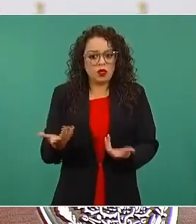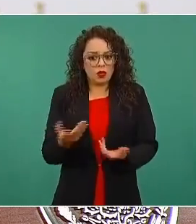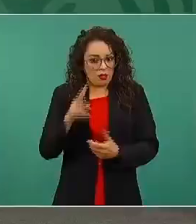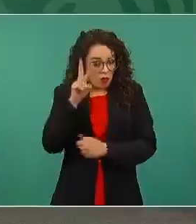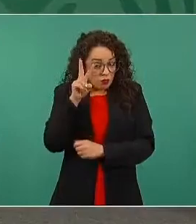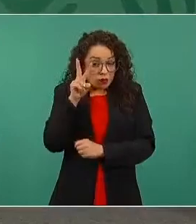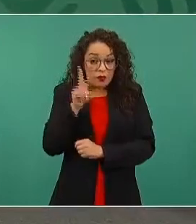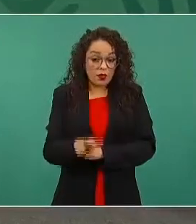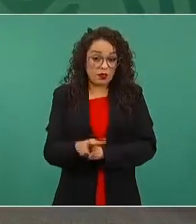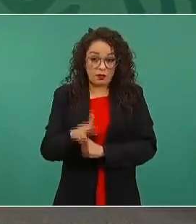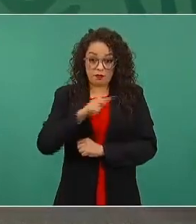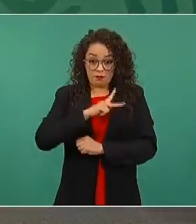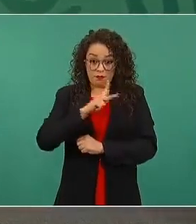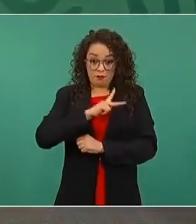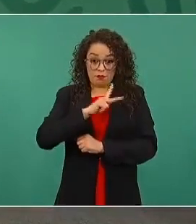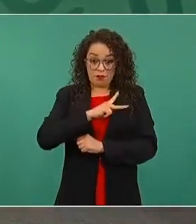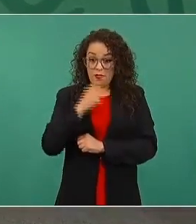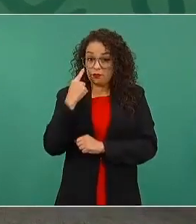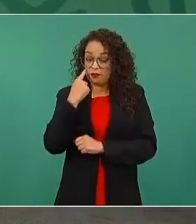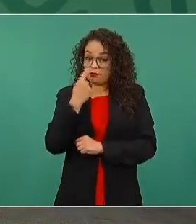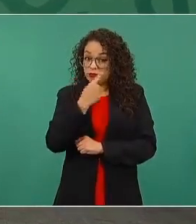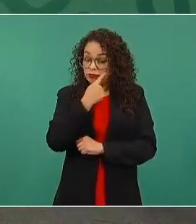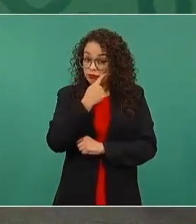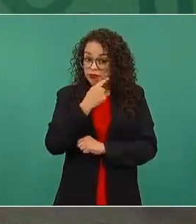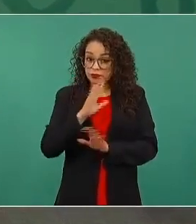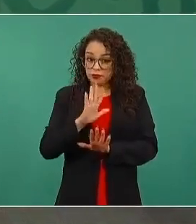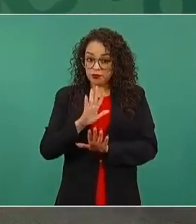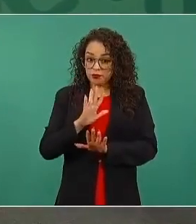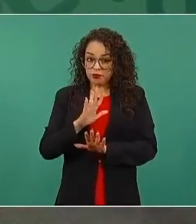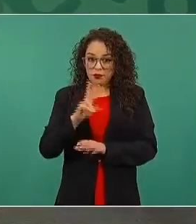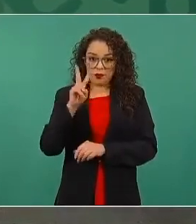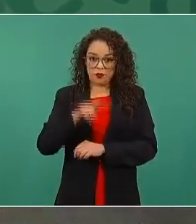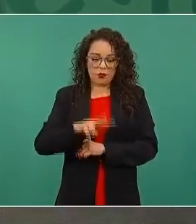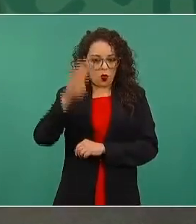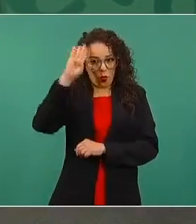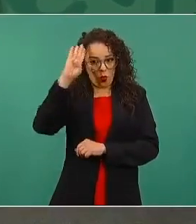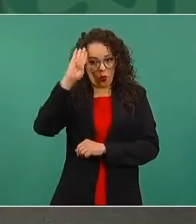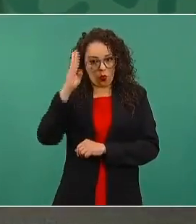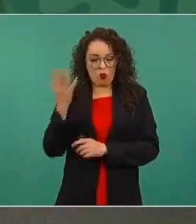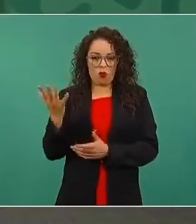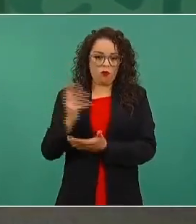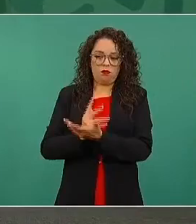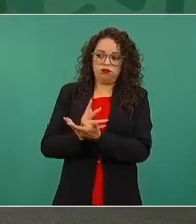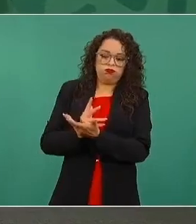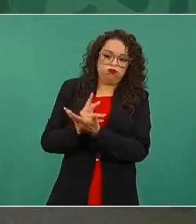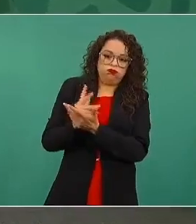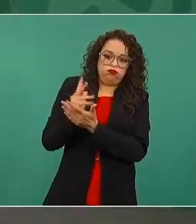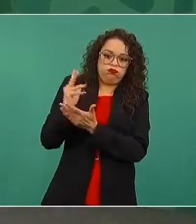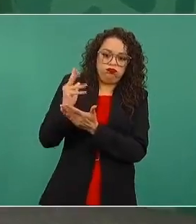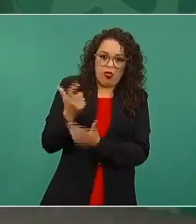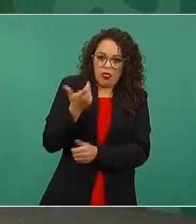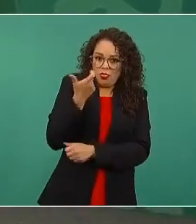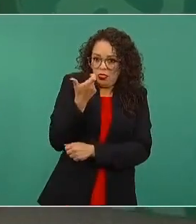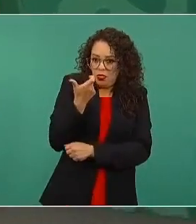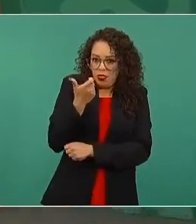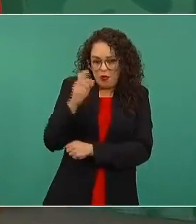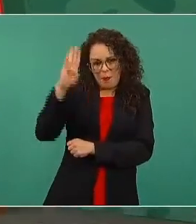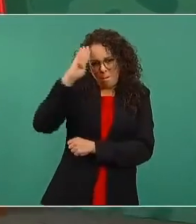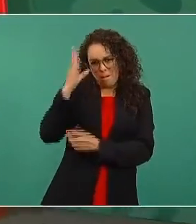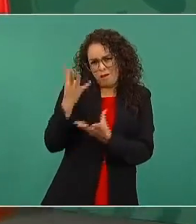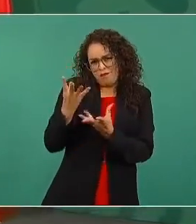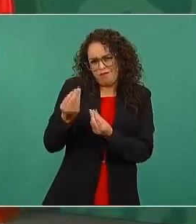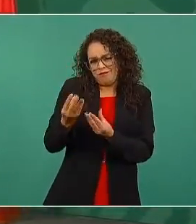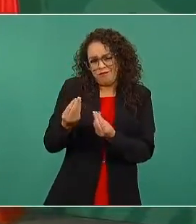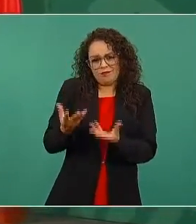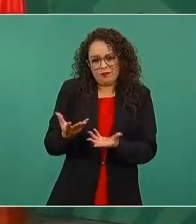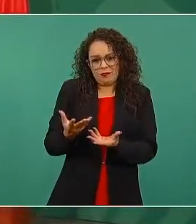Pareció ¿sí? una desproporción de su parte. El presupuesto del